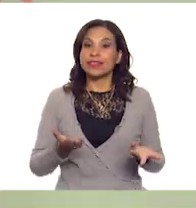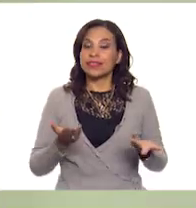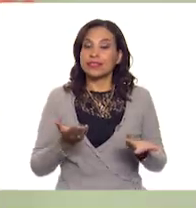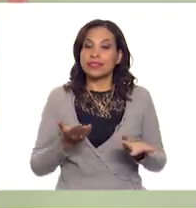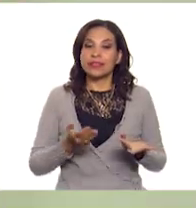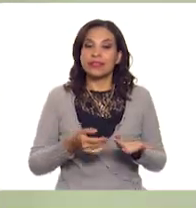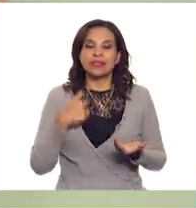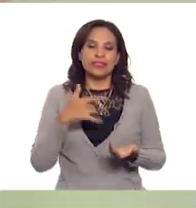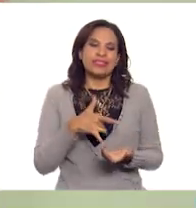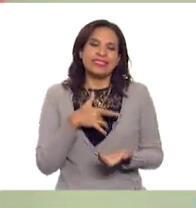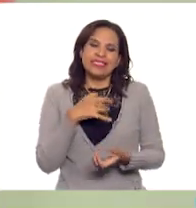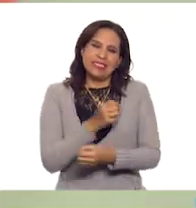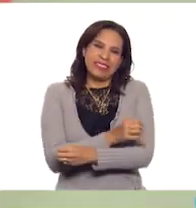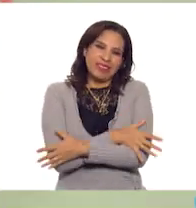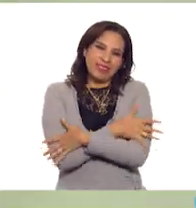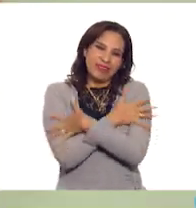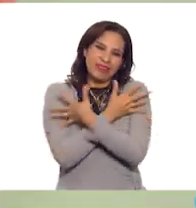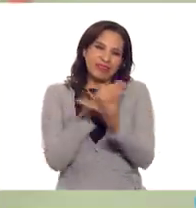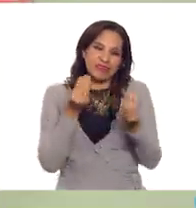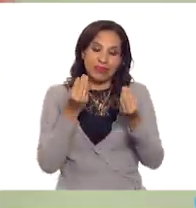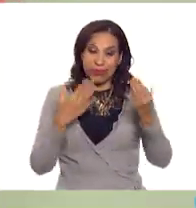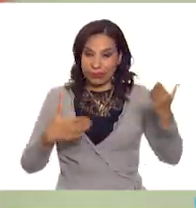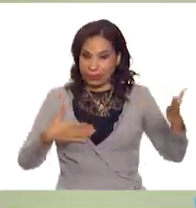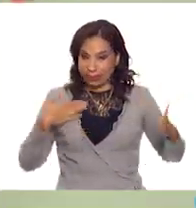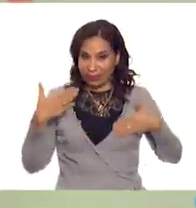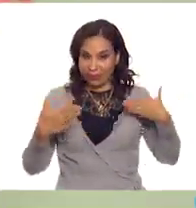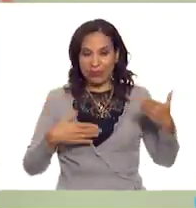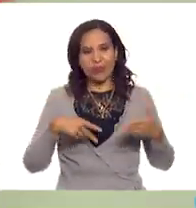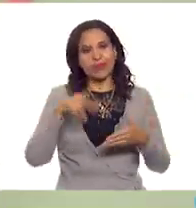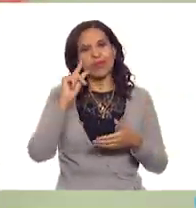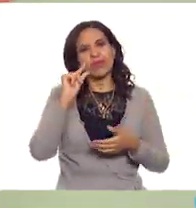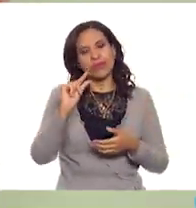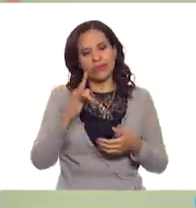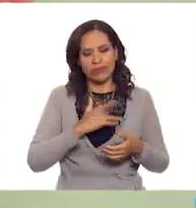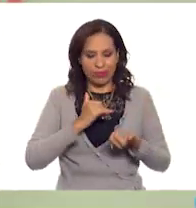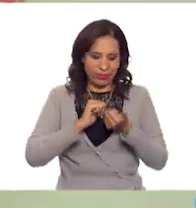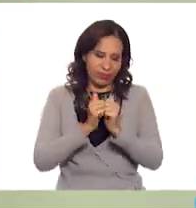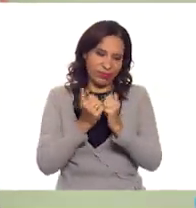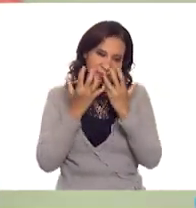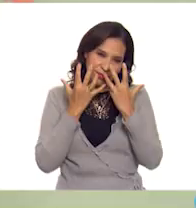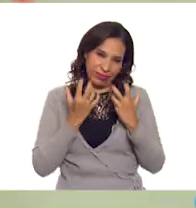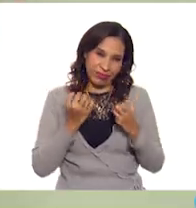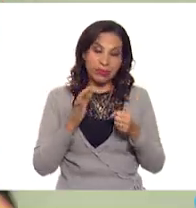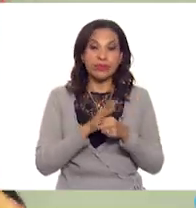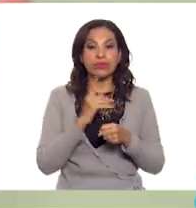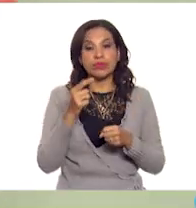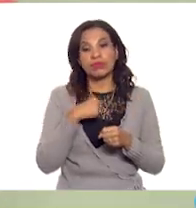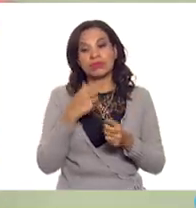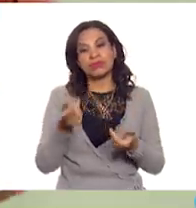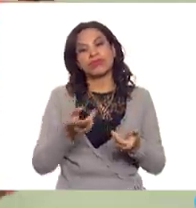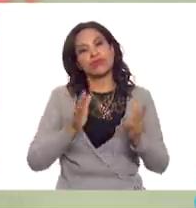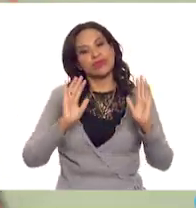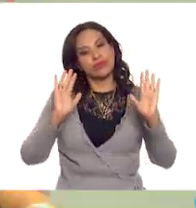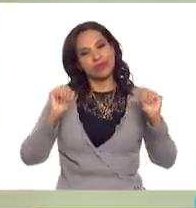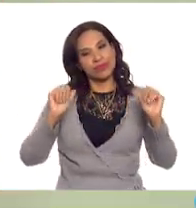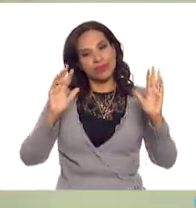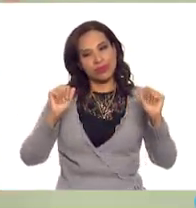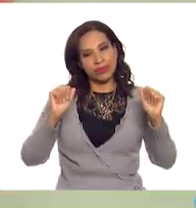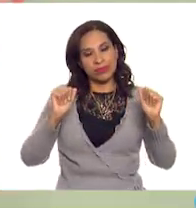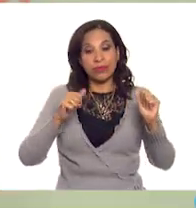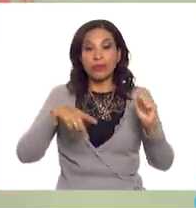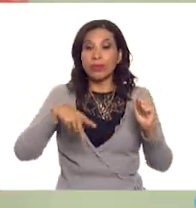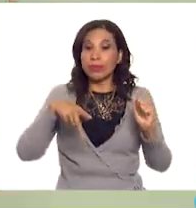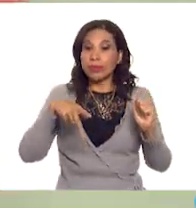pues estoy muy emocionado, alegre, pero un poco nostálgico, porque me vengo a despedir,